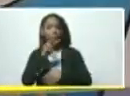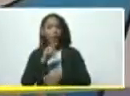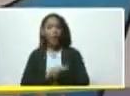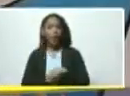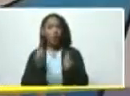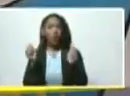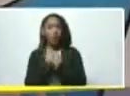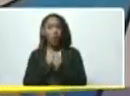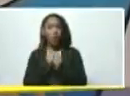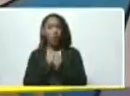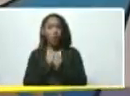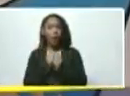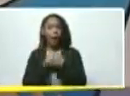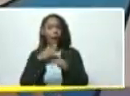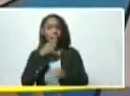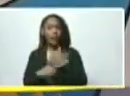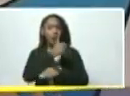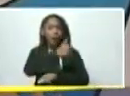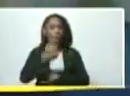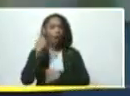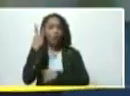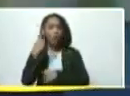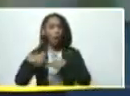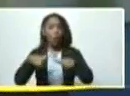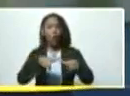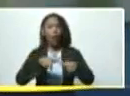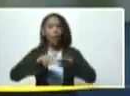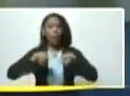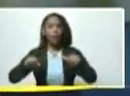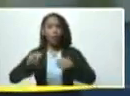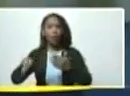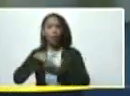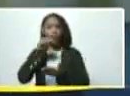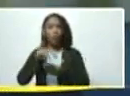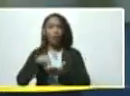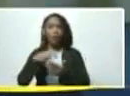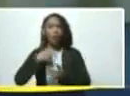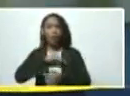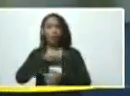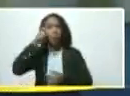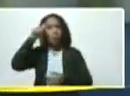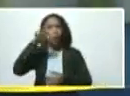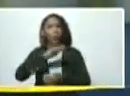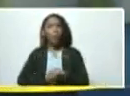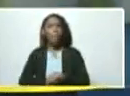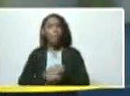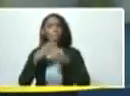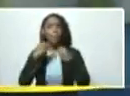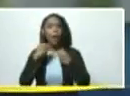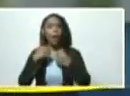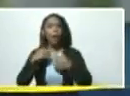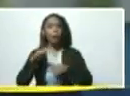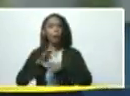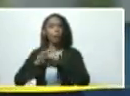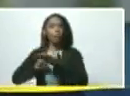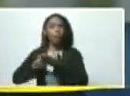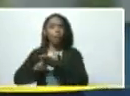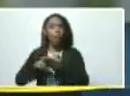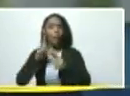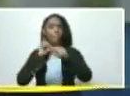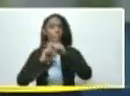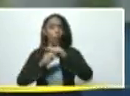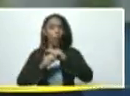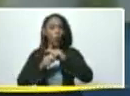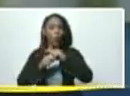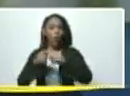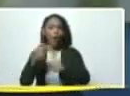con el ir a cada uno de los espacios del territorio nacional con nuestro pueblo para sanar, identificar y sanar